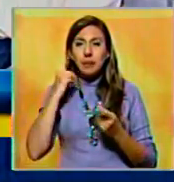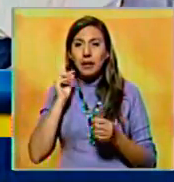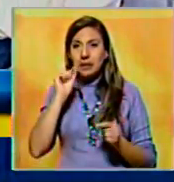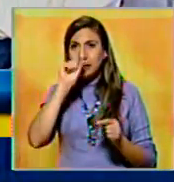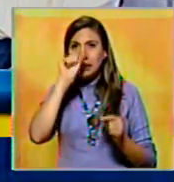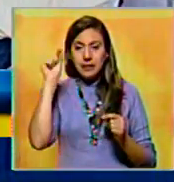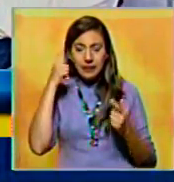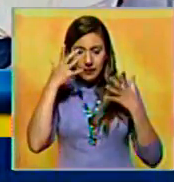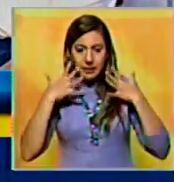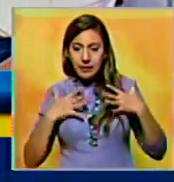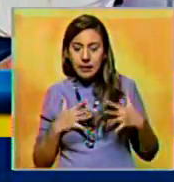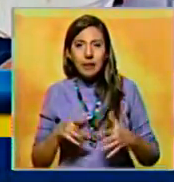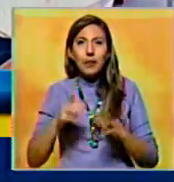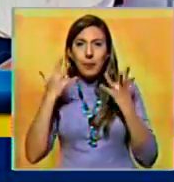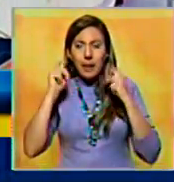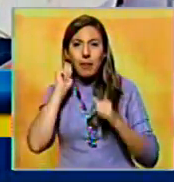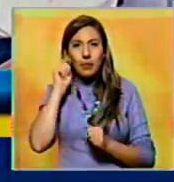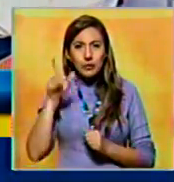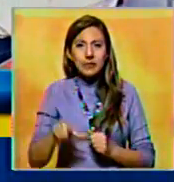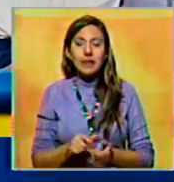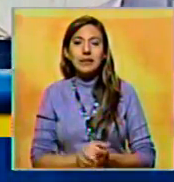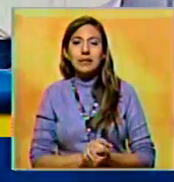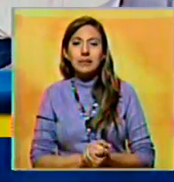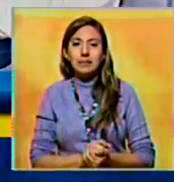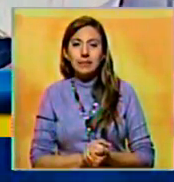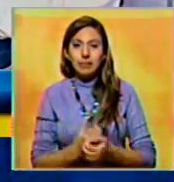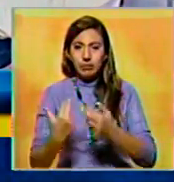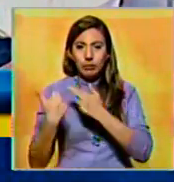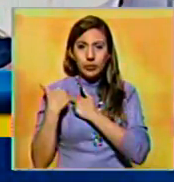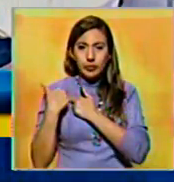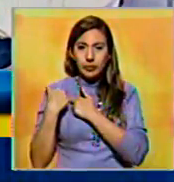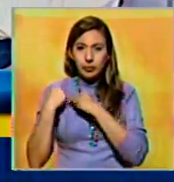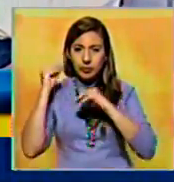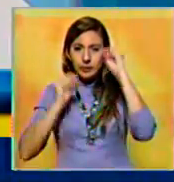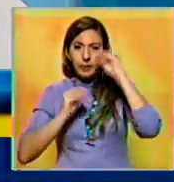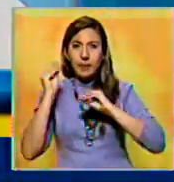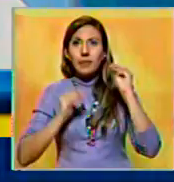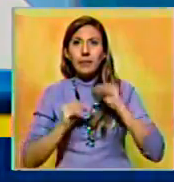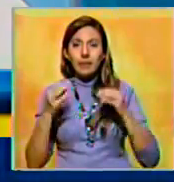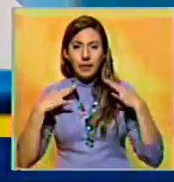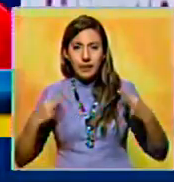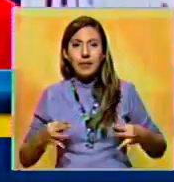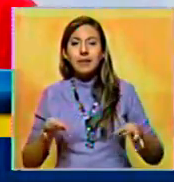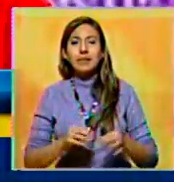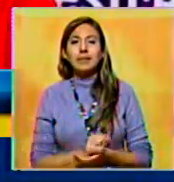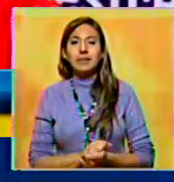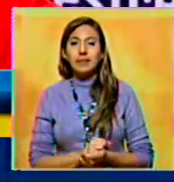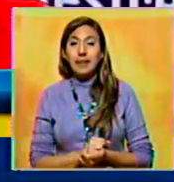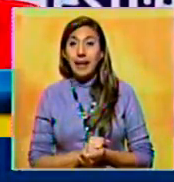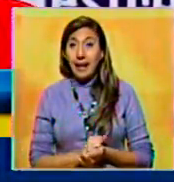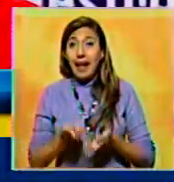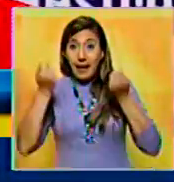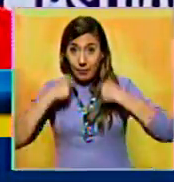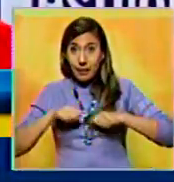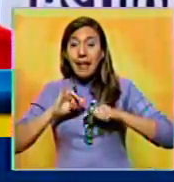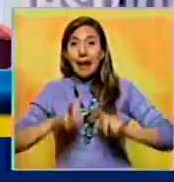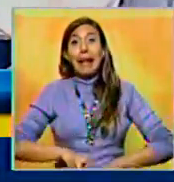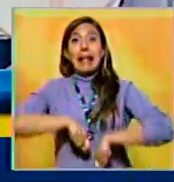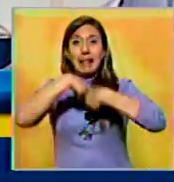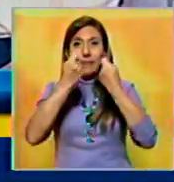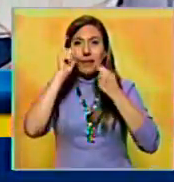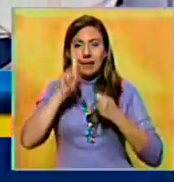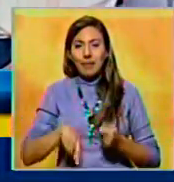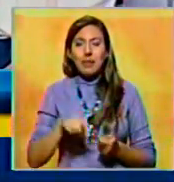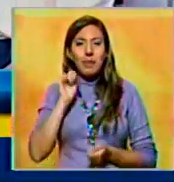por alguna alfombra roja, azul, el color que sea. Sí, ¿es Geraldine la encargada de armar esas piezas? La que me viste y me desviste. ¡Ay, qué caramba! ¡Felicitaciones, Geraldine!